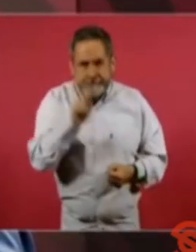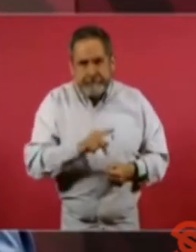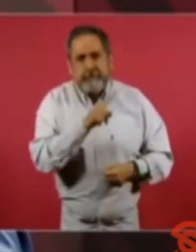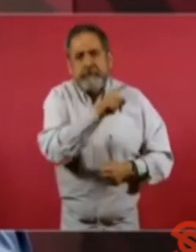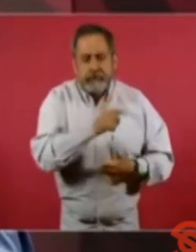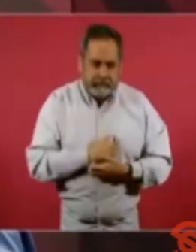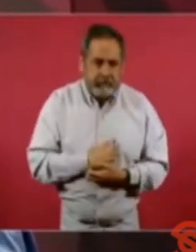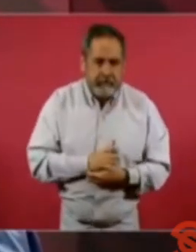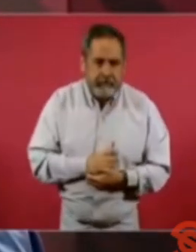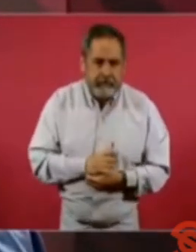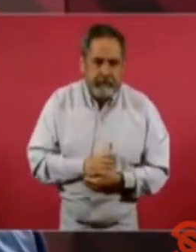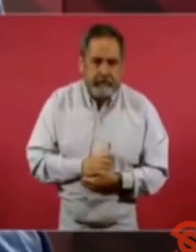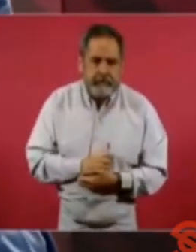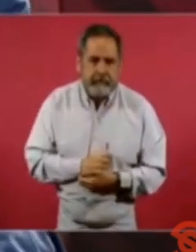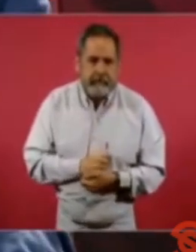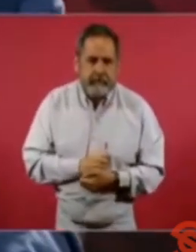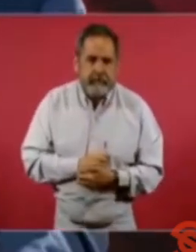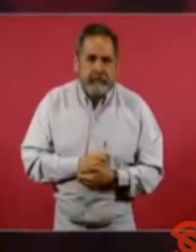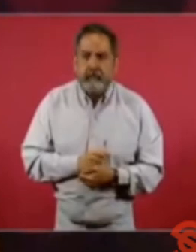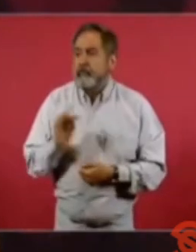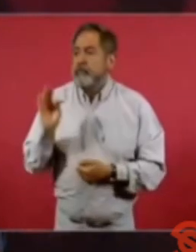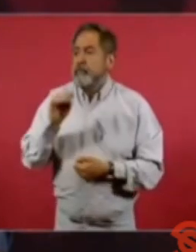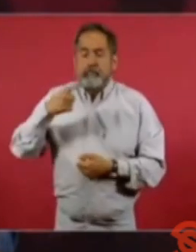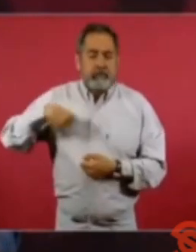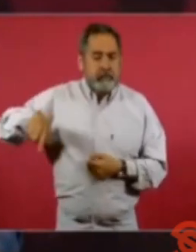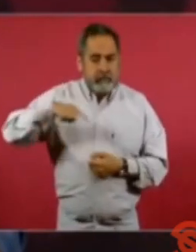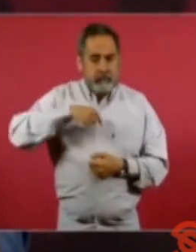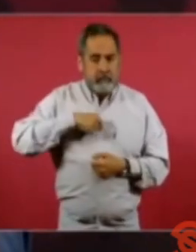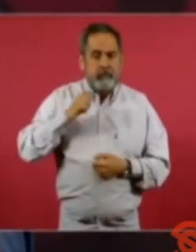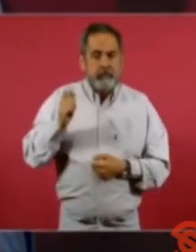Si nosotros